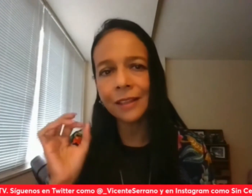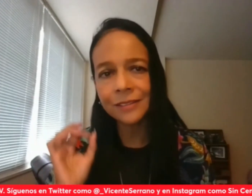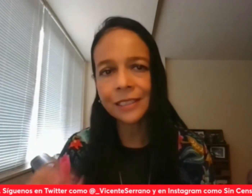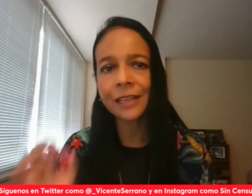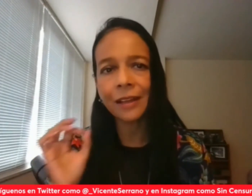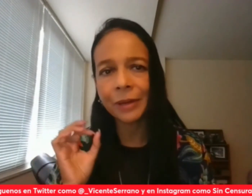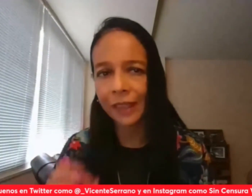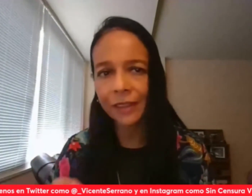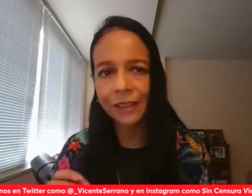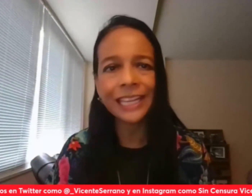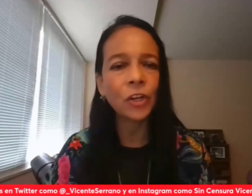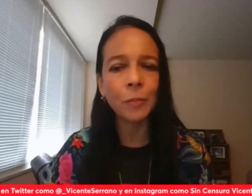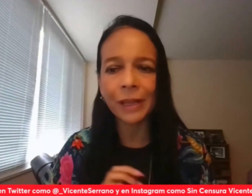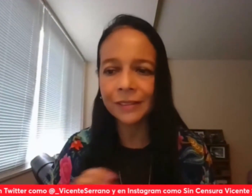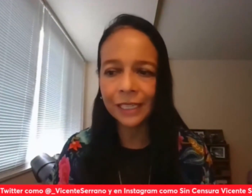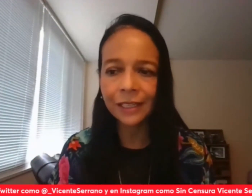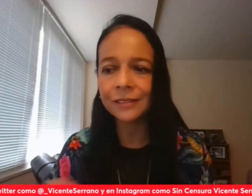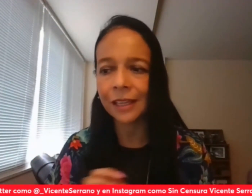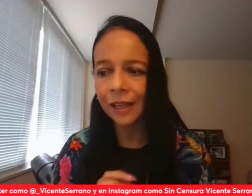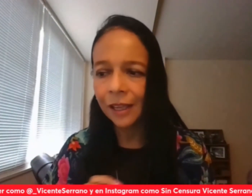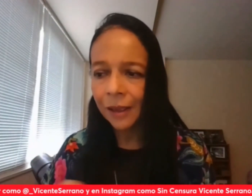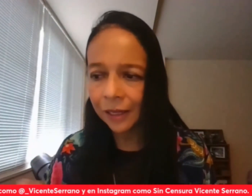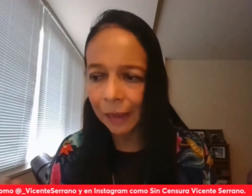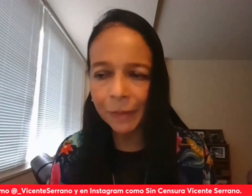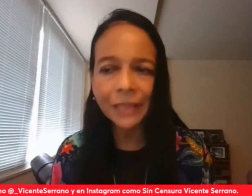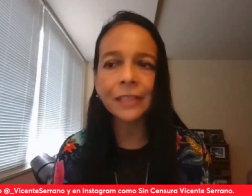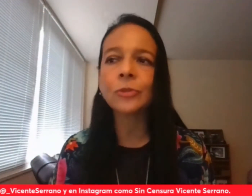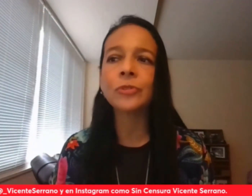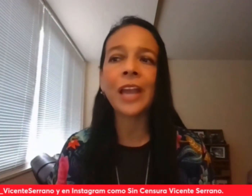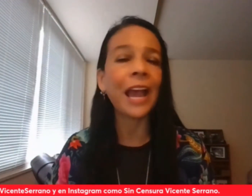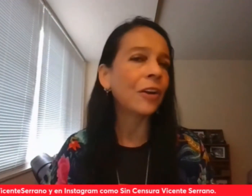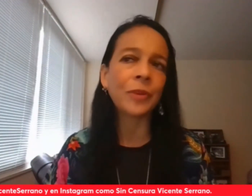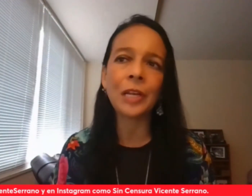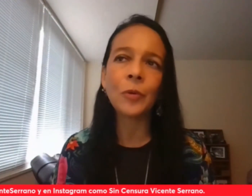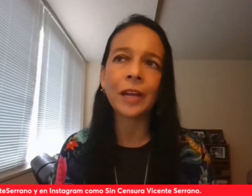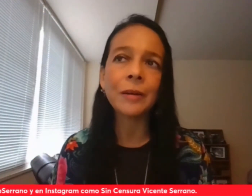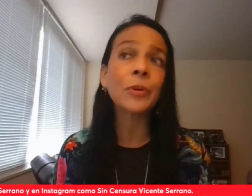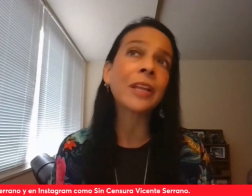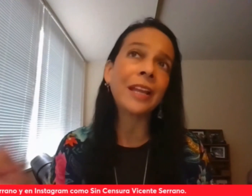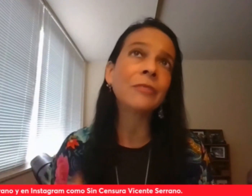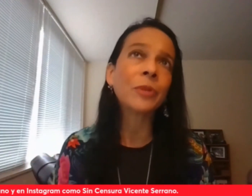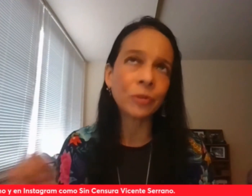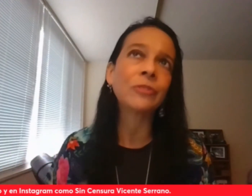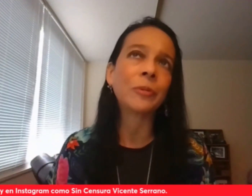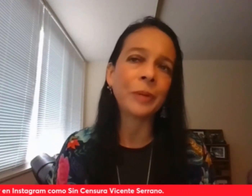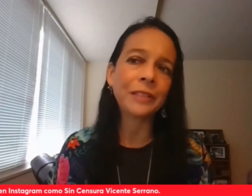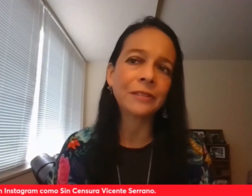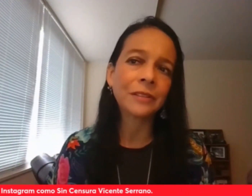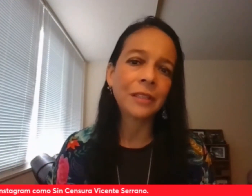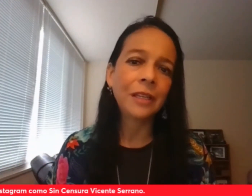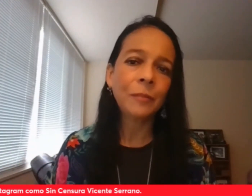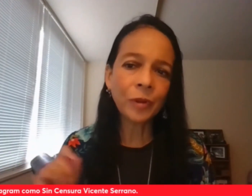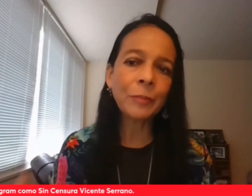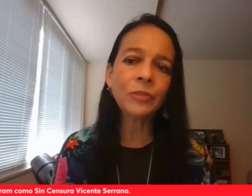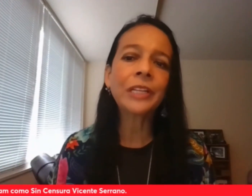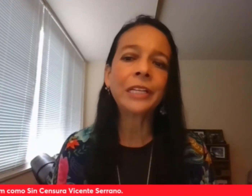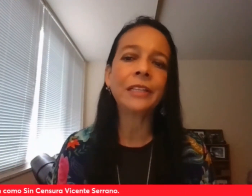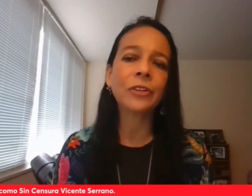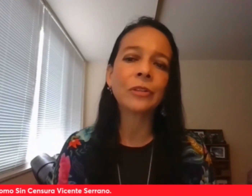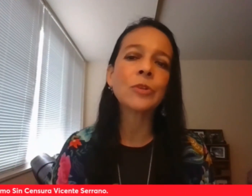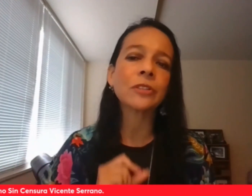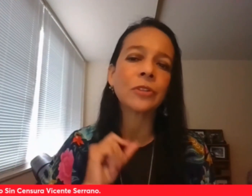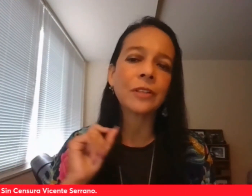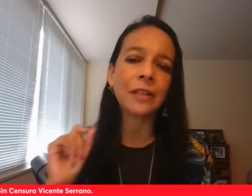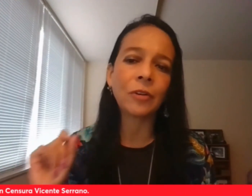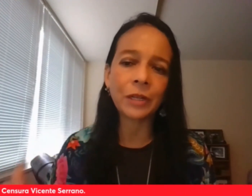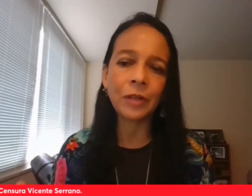importante decir la verdad y combatir esta campaña sucia a como dé lugar, porque es por nuestro país. Podemos ser críticos